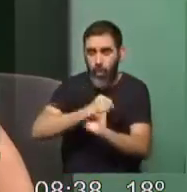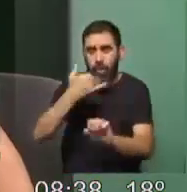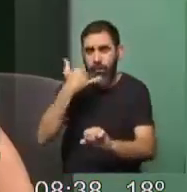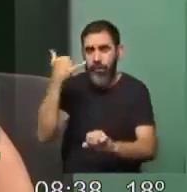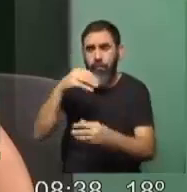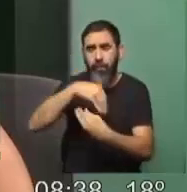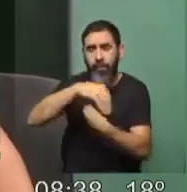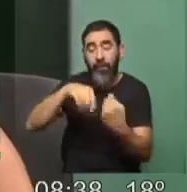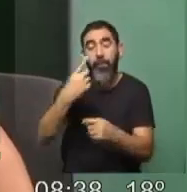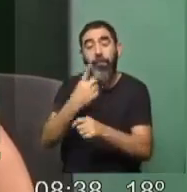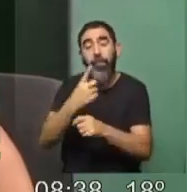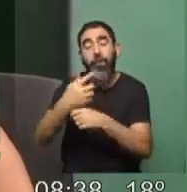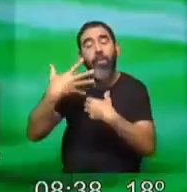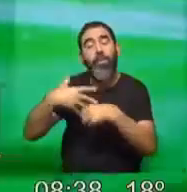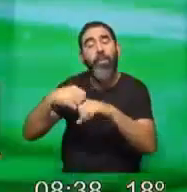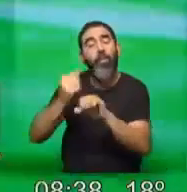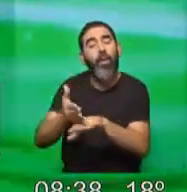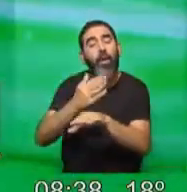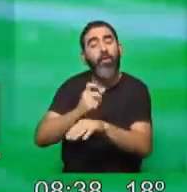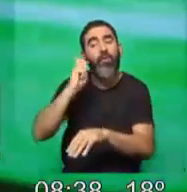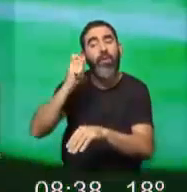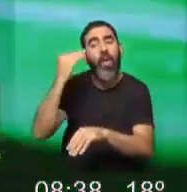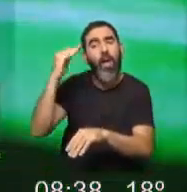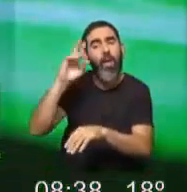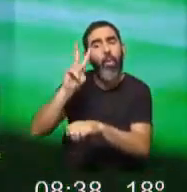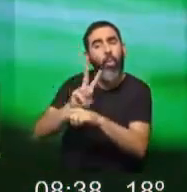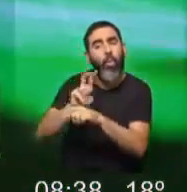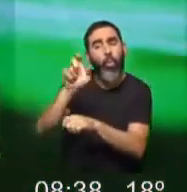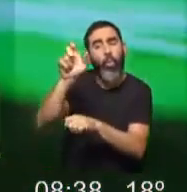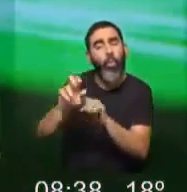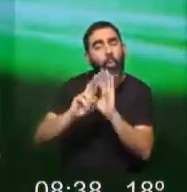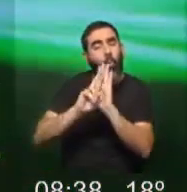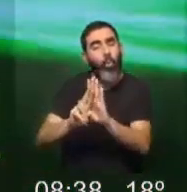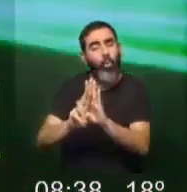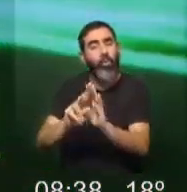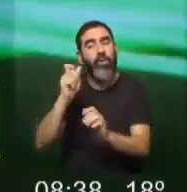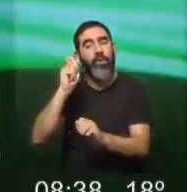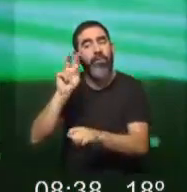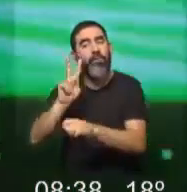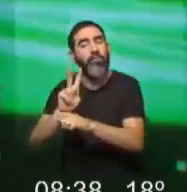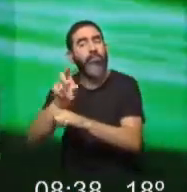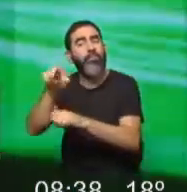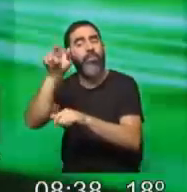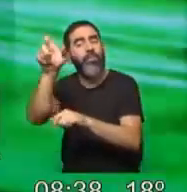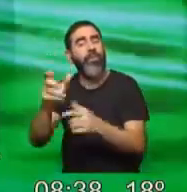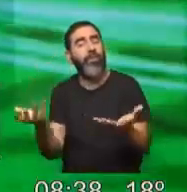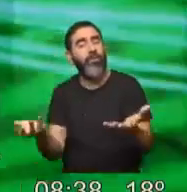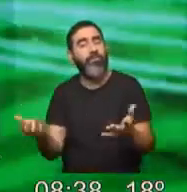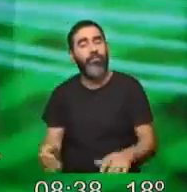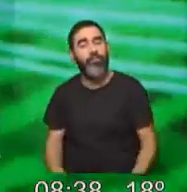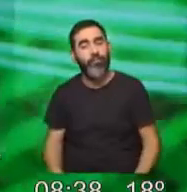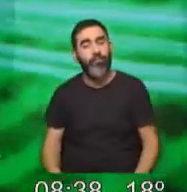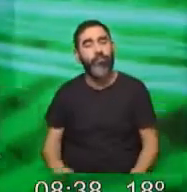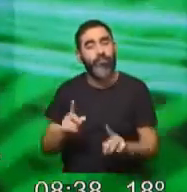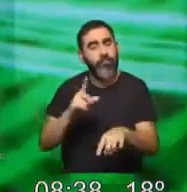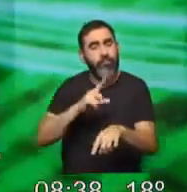familia, pero primero hay que detectar muchas cosas. ¿Cuál es el adulto referente protector? Claro. Porque ¿quién protege a esto? Lleva un